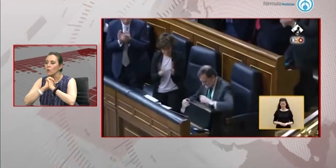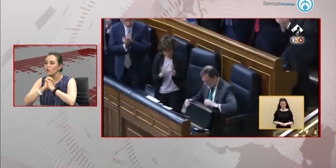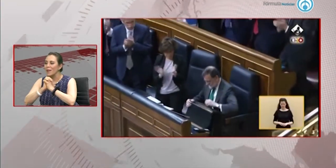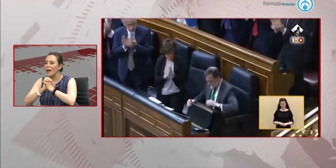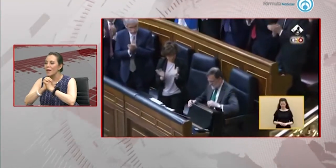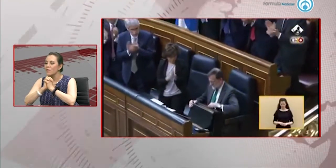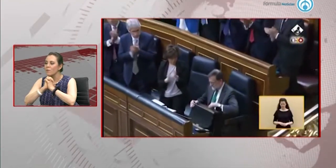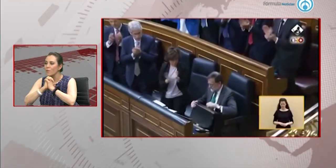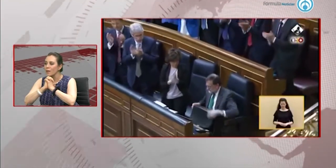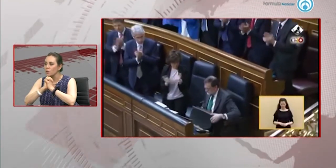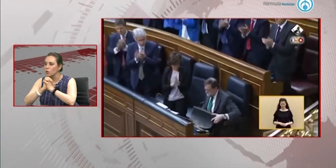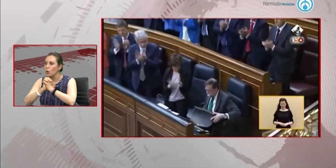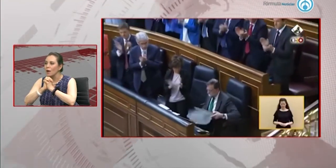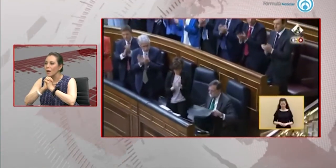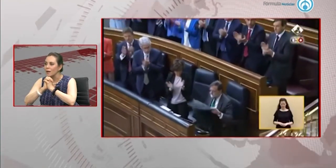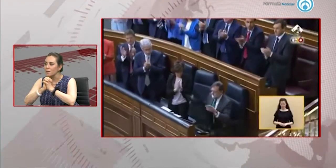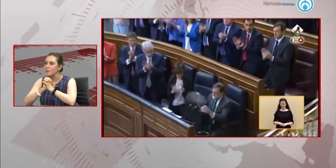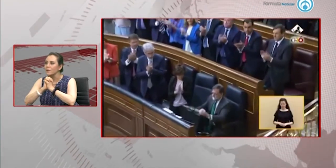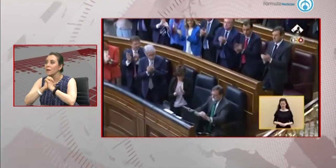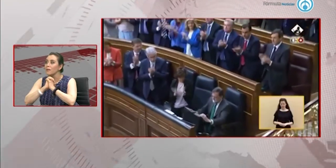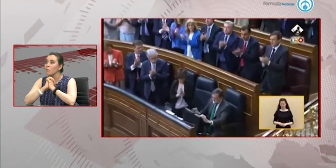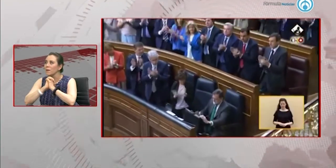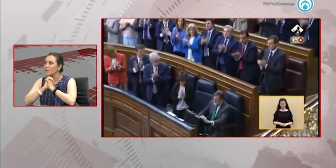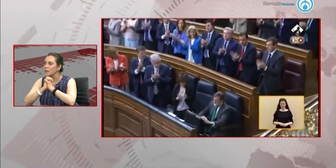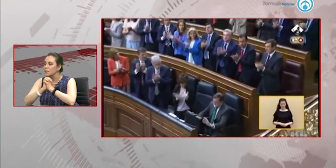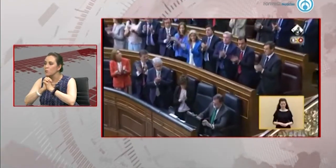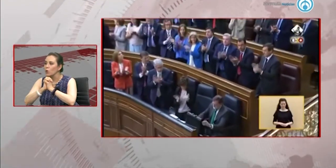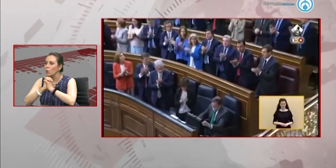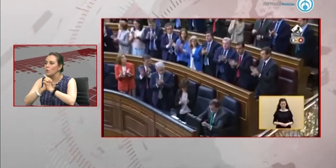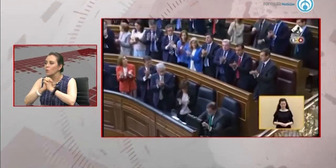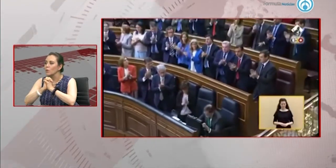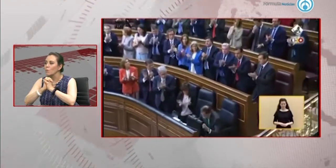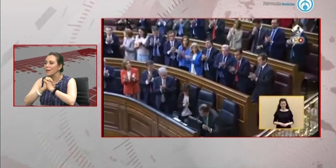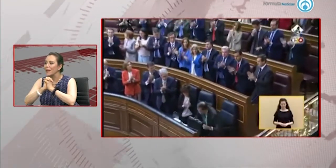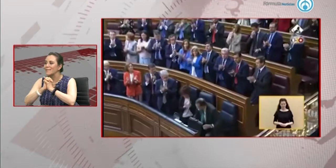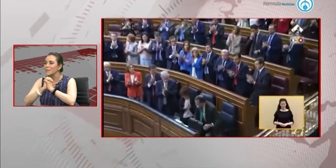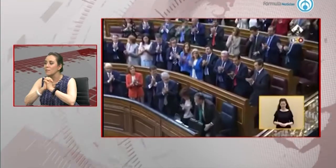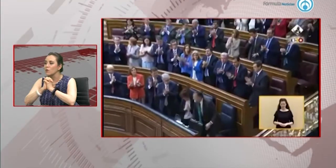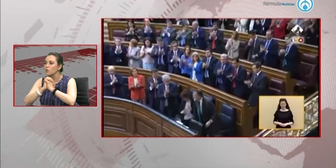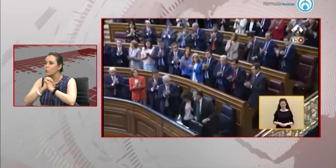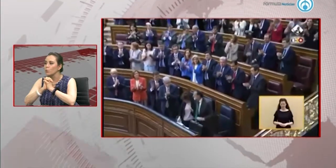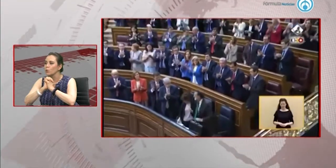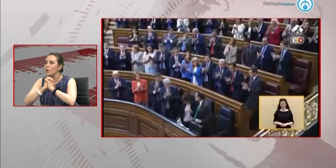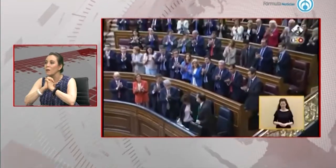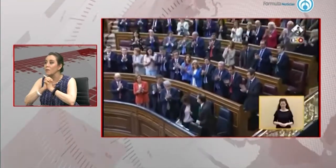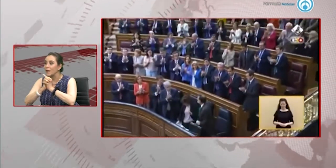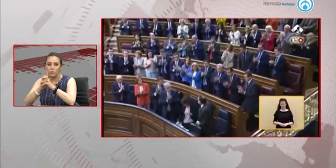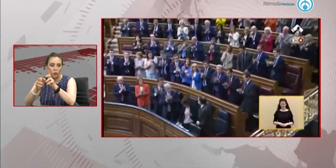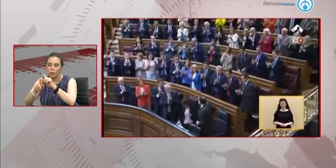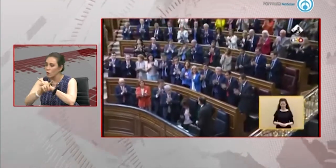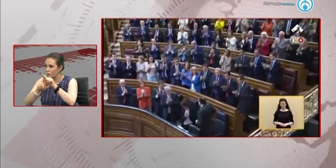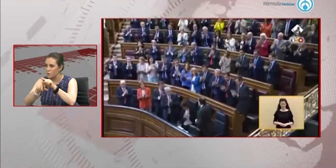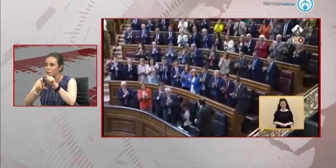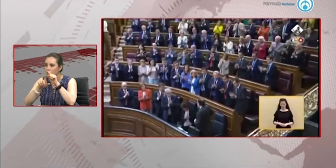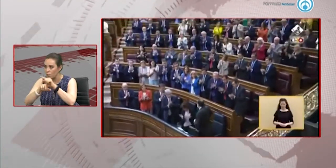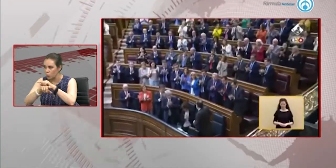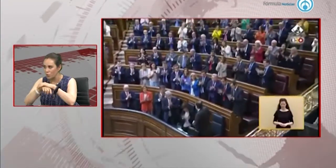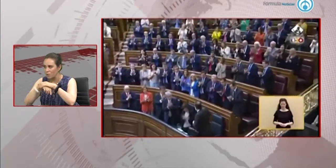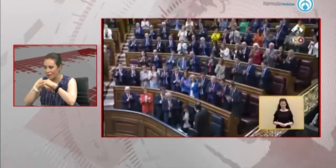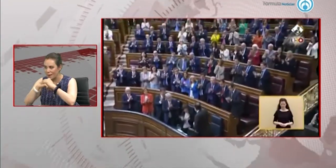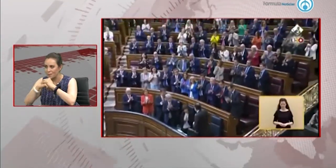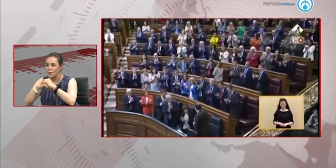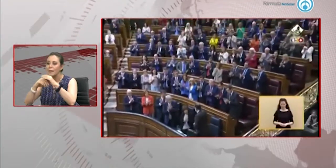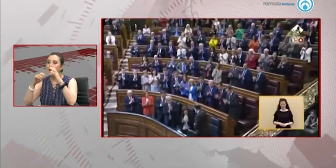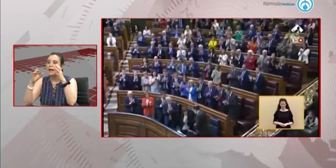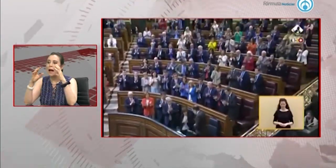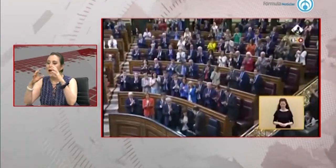Como sea Enfrentó La crisis Del independentismo Y lo hizo De una manera Hasta cierto punto Eficaz No digo que eficiente Pero